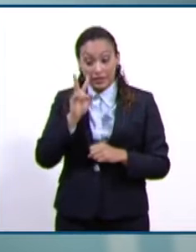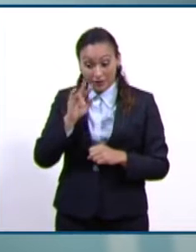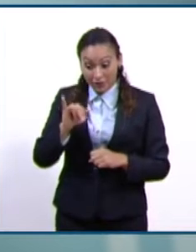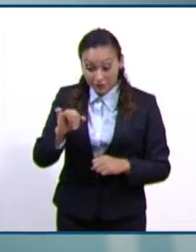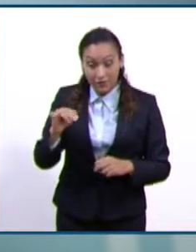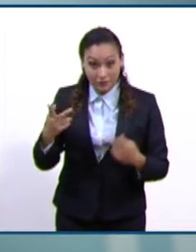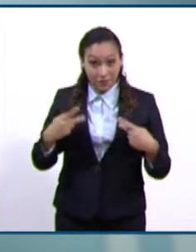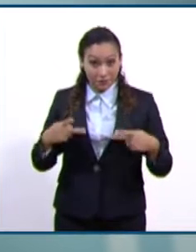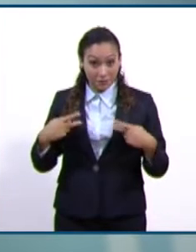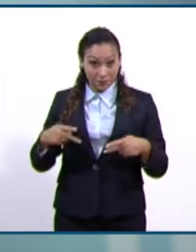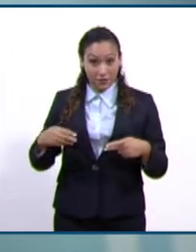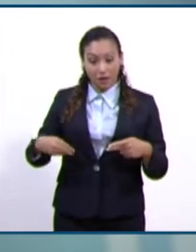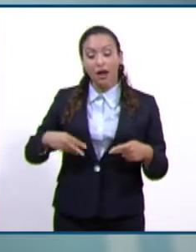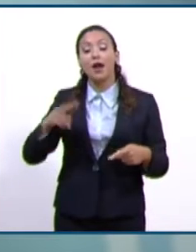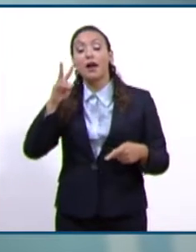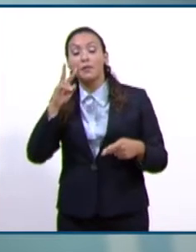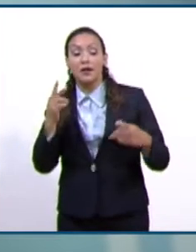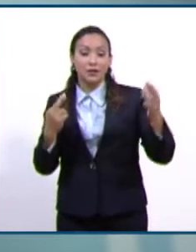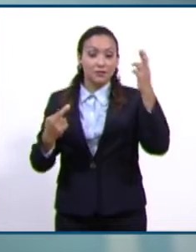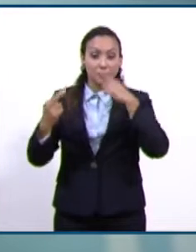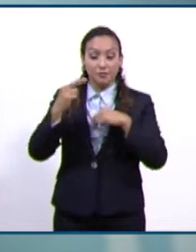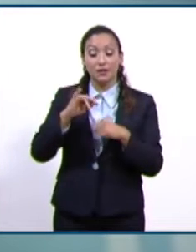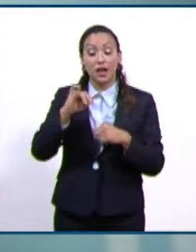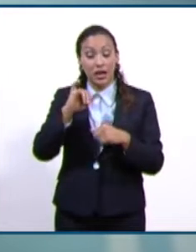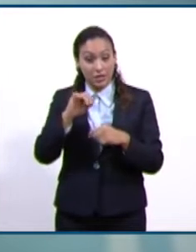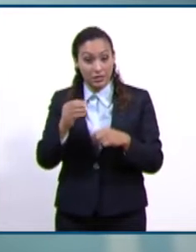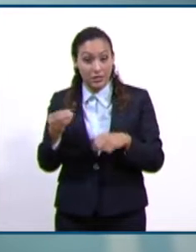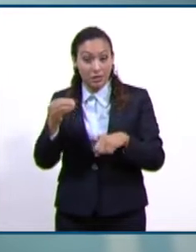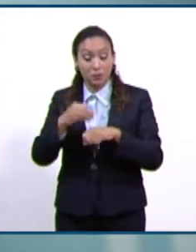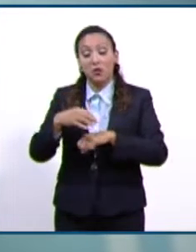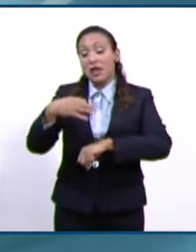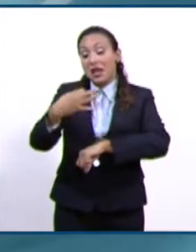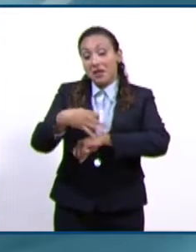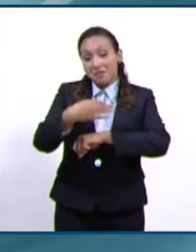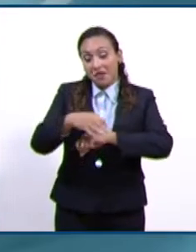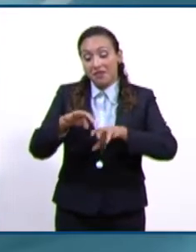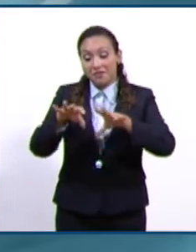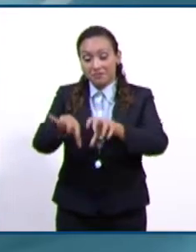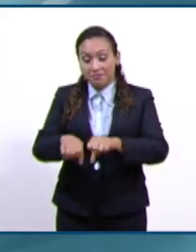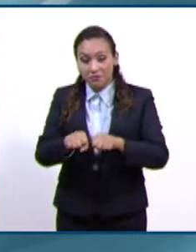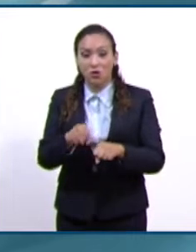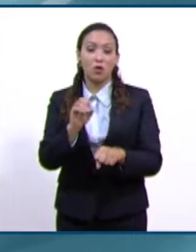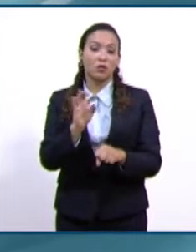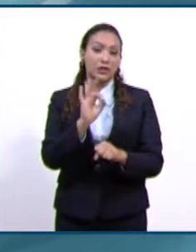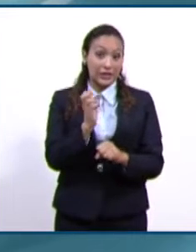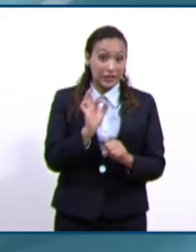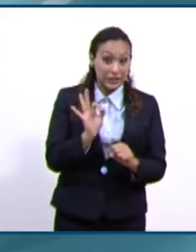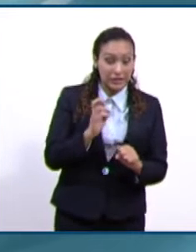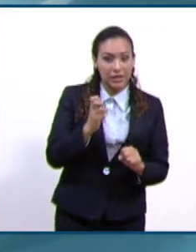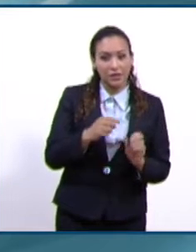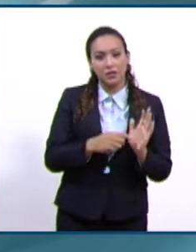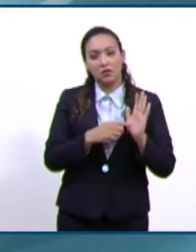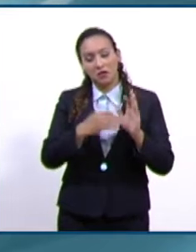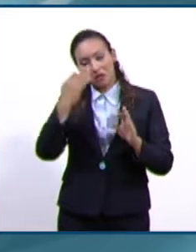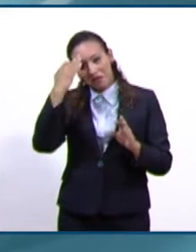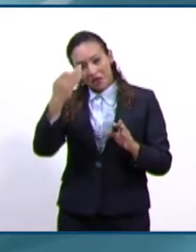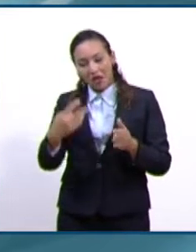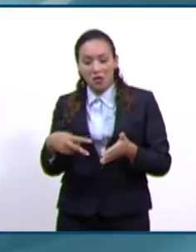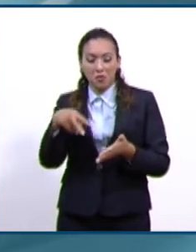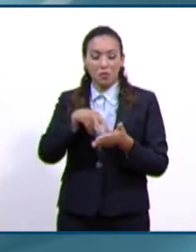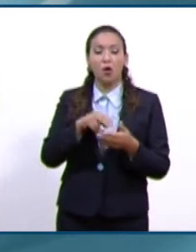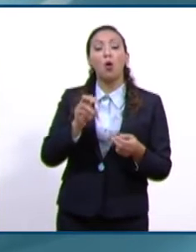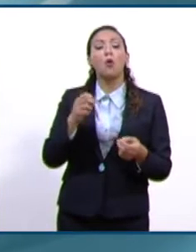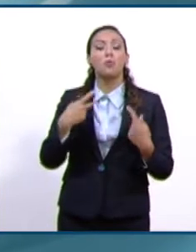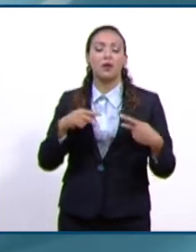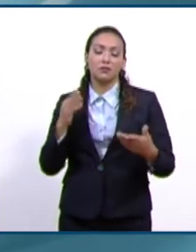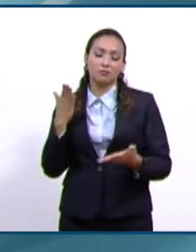proceso, se debatirá sobre la posibilidad de imponer medidas cautelares que pueden ir de una presentación periódica, una firma,